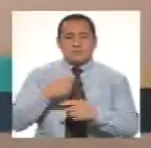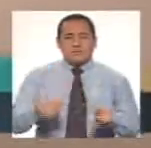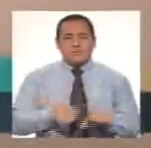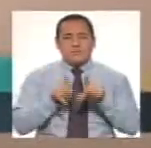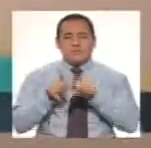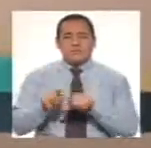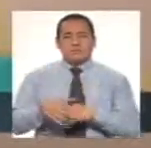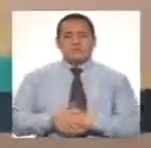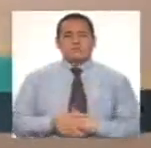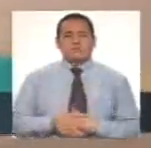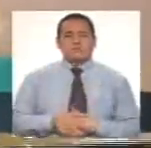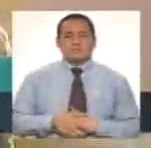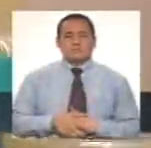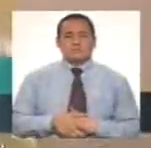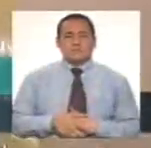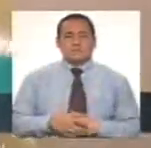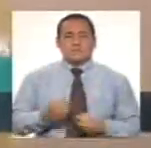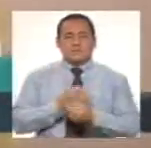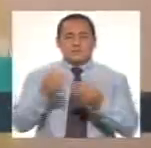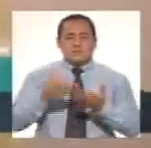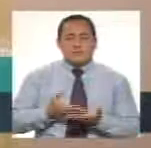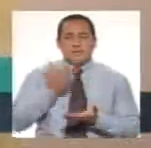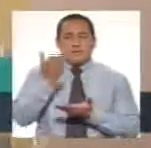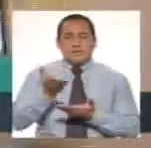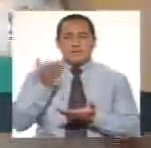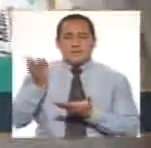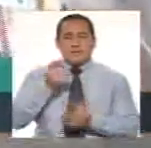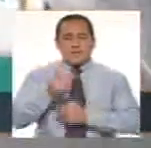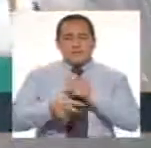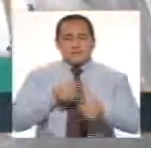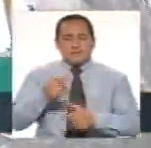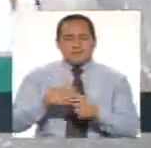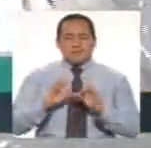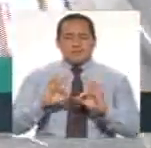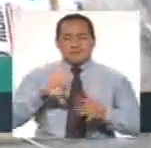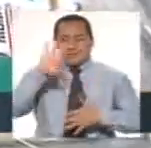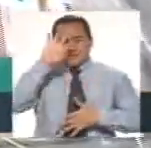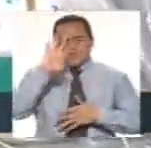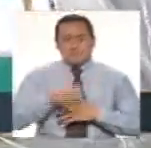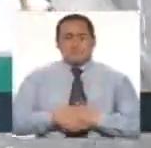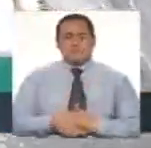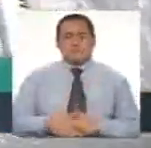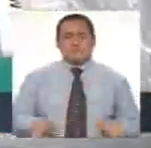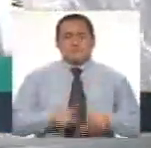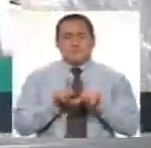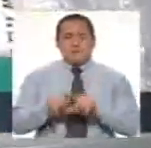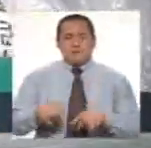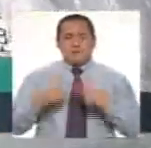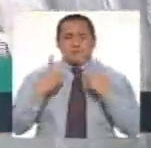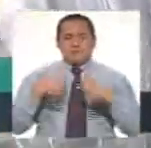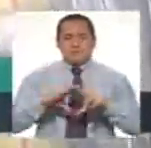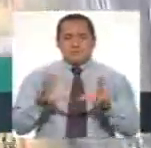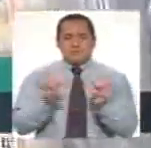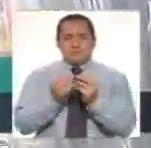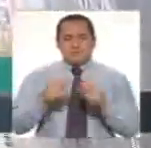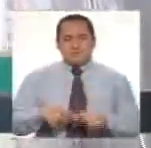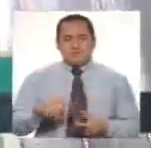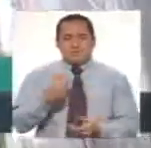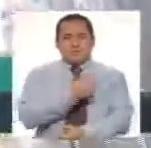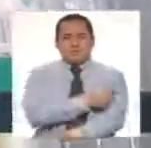posteriormente hacia, dirigida prioritariamente a la población de riesgo, ¿no? Ahora estamos apreciando, esta, como usted indicó,